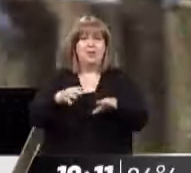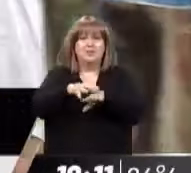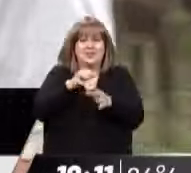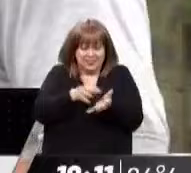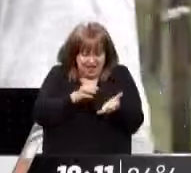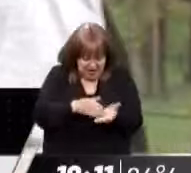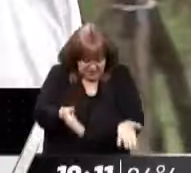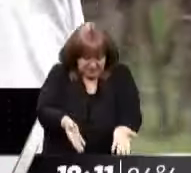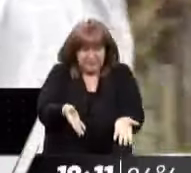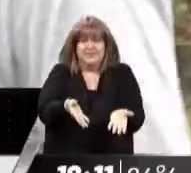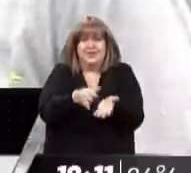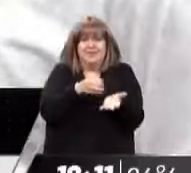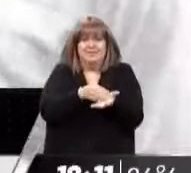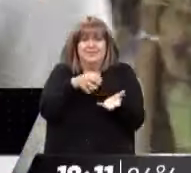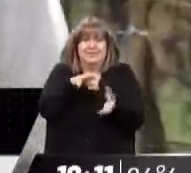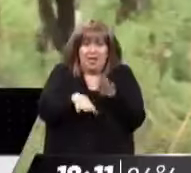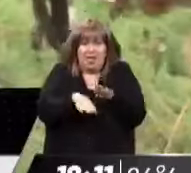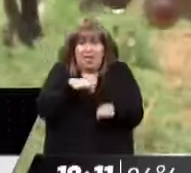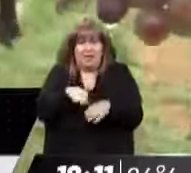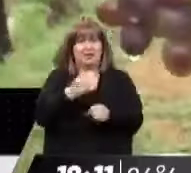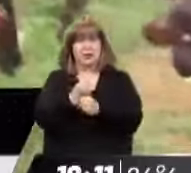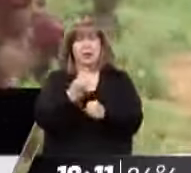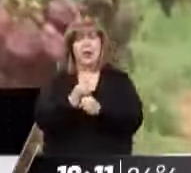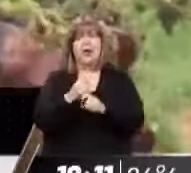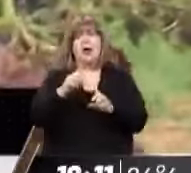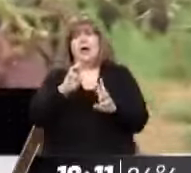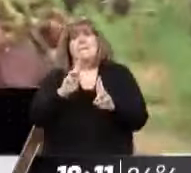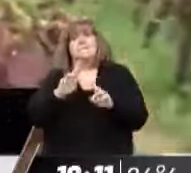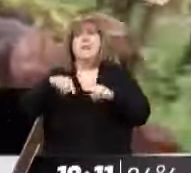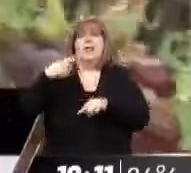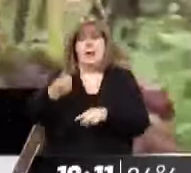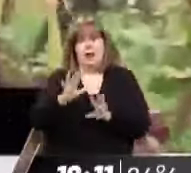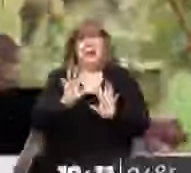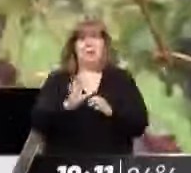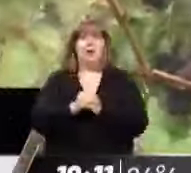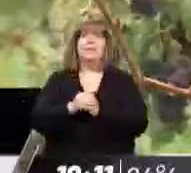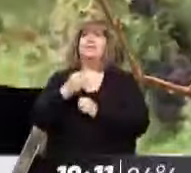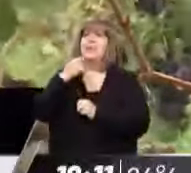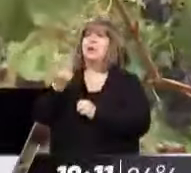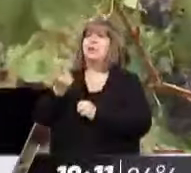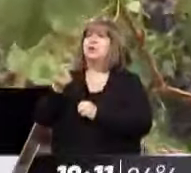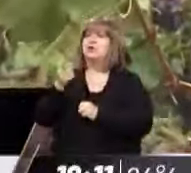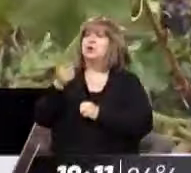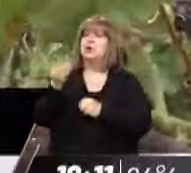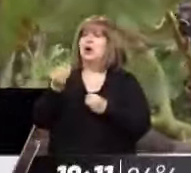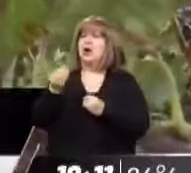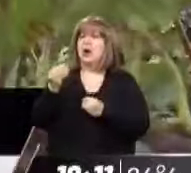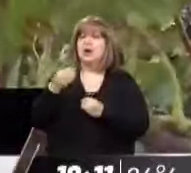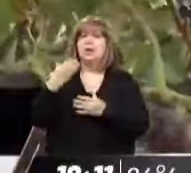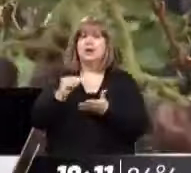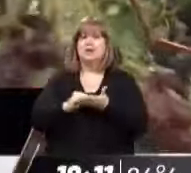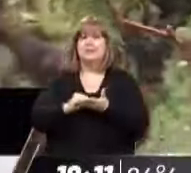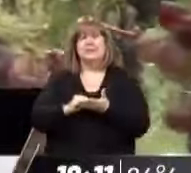son los daños que causa en la producción? ¿Tuvieron el granizo la semana pasada y ahora el agua? Y ahora la pronóspera. Lo más jodido de la pronóspera se viene